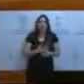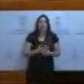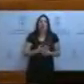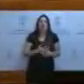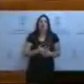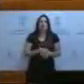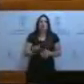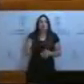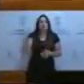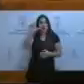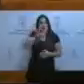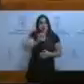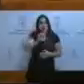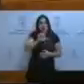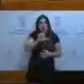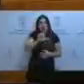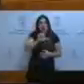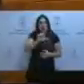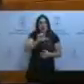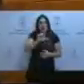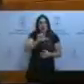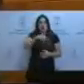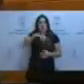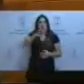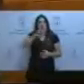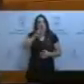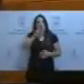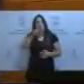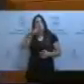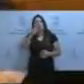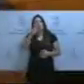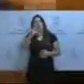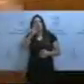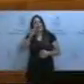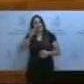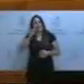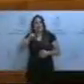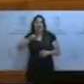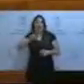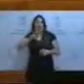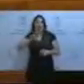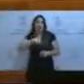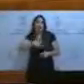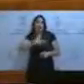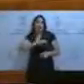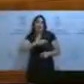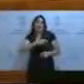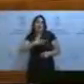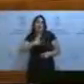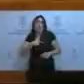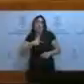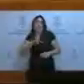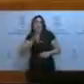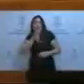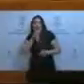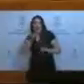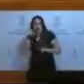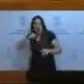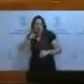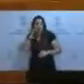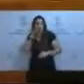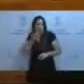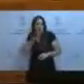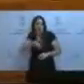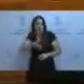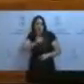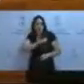de Europa, que son Naturtex, Británico, Whale Watching, Elan Expediciones y uno español, que aunque tenga nombre inglés, que es Hubert and One Stone, pues cuando van a